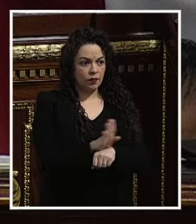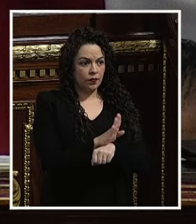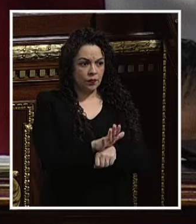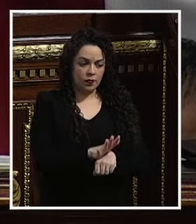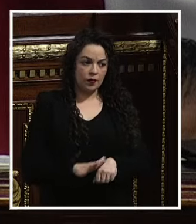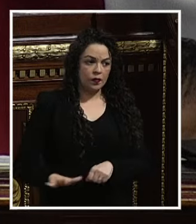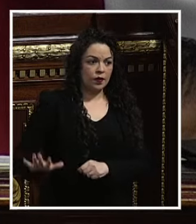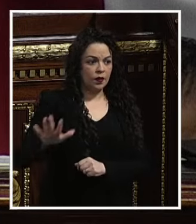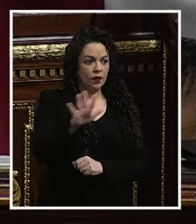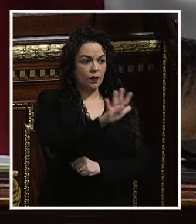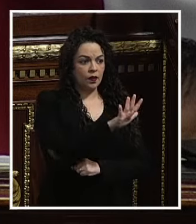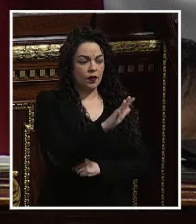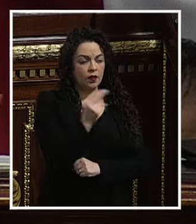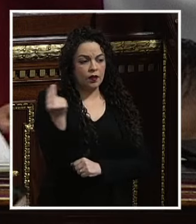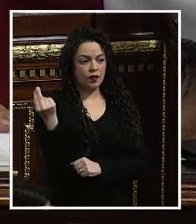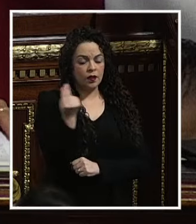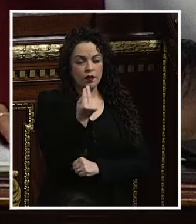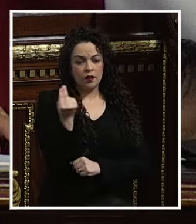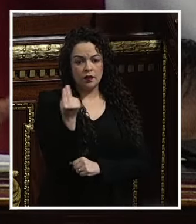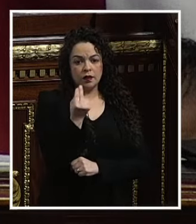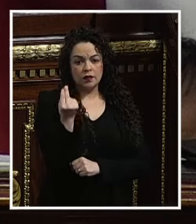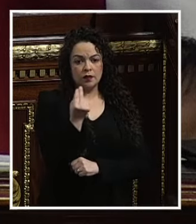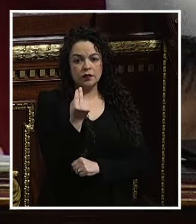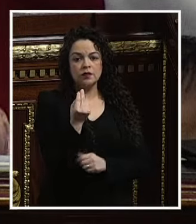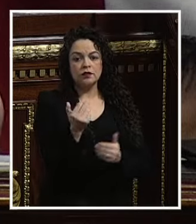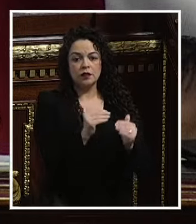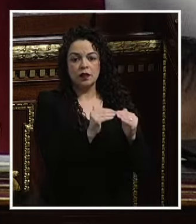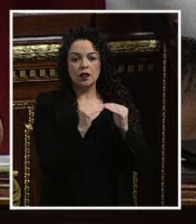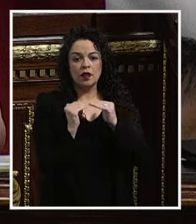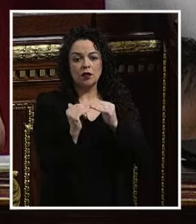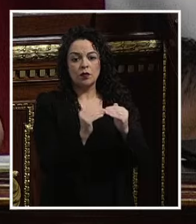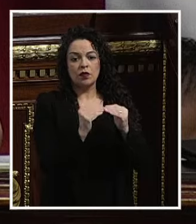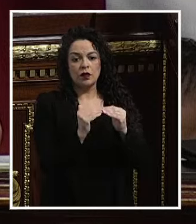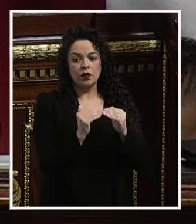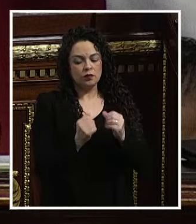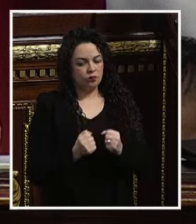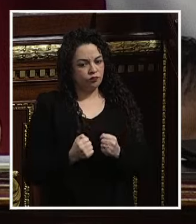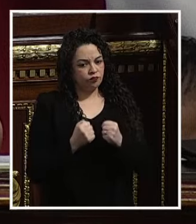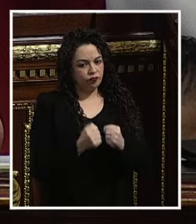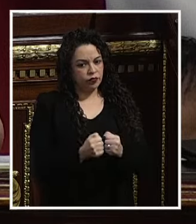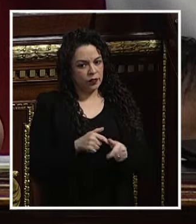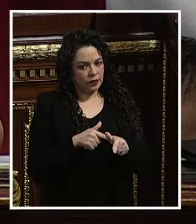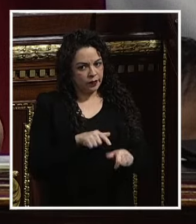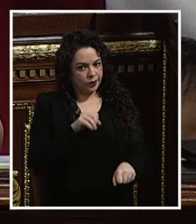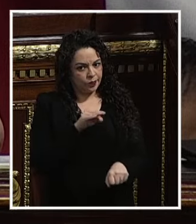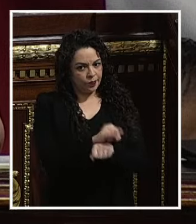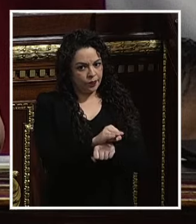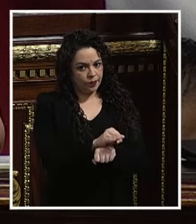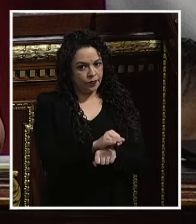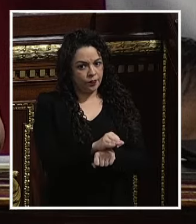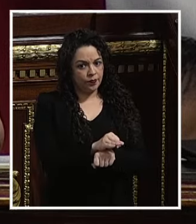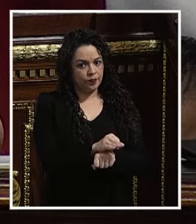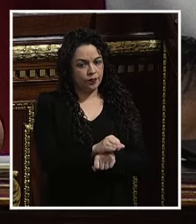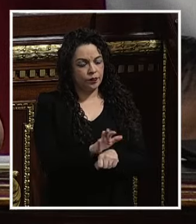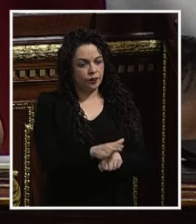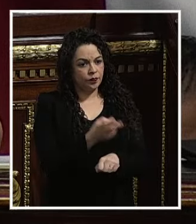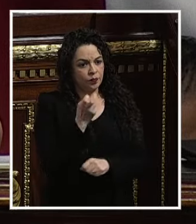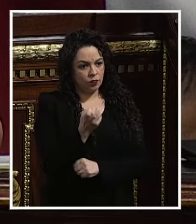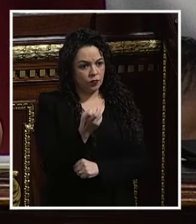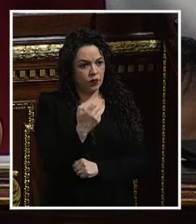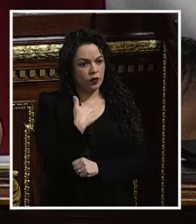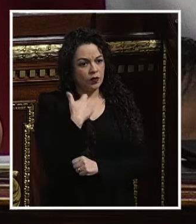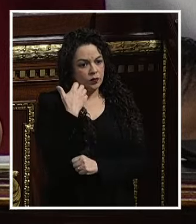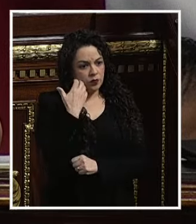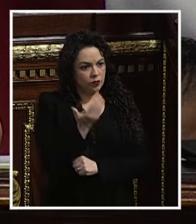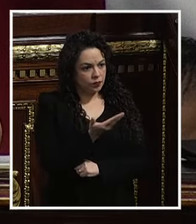reforzar la vitalidad de nuestra democracia. Por eso, les exhorto para que en este recinto